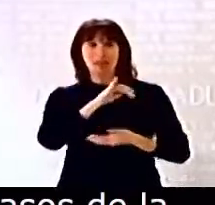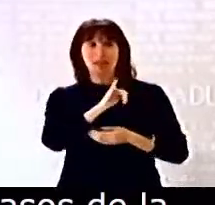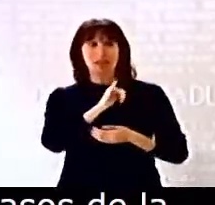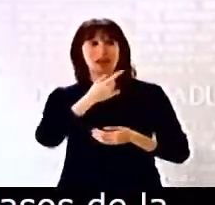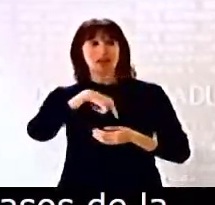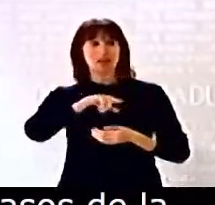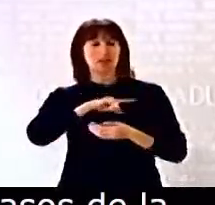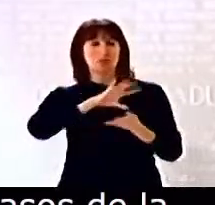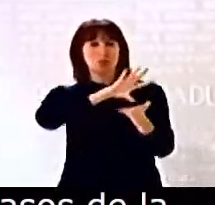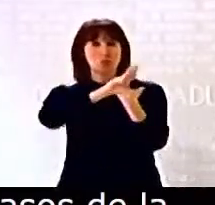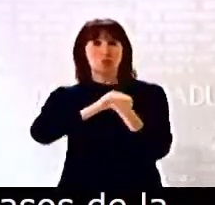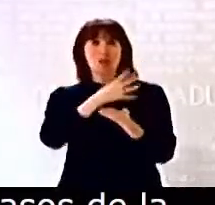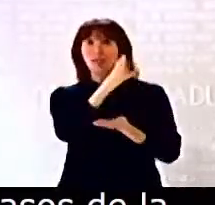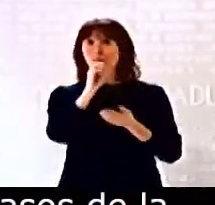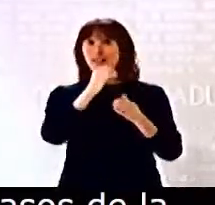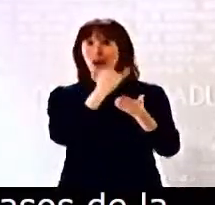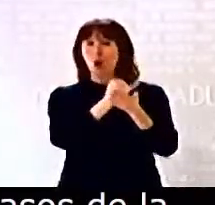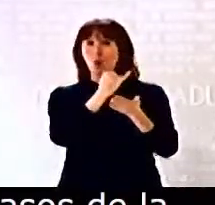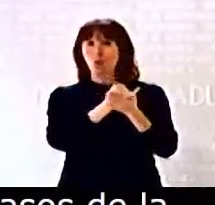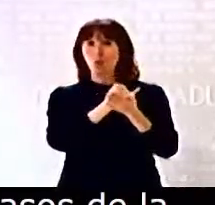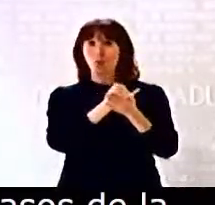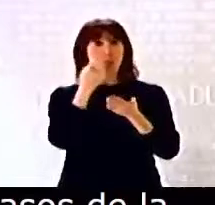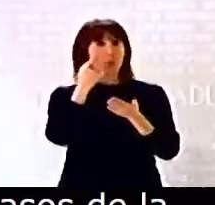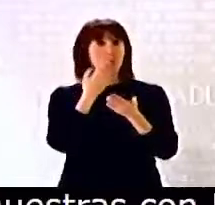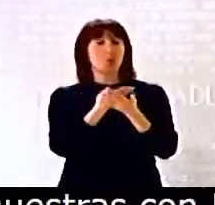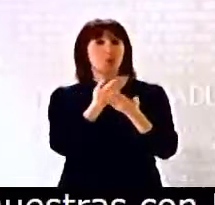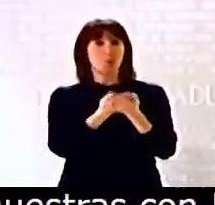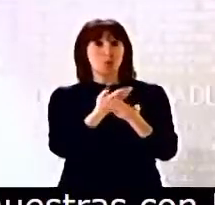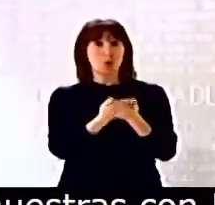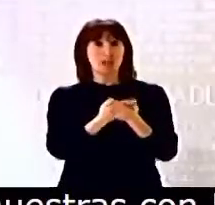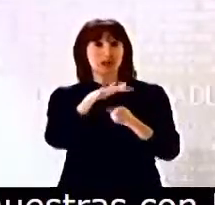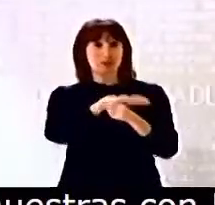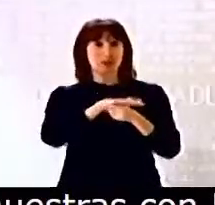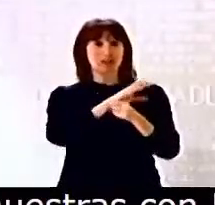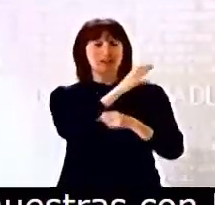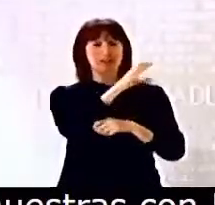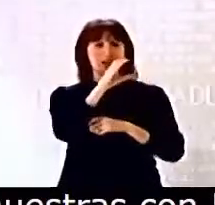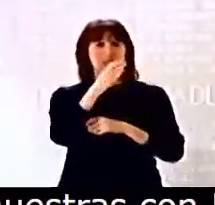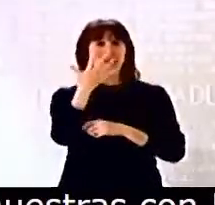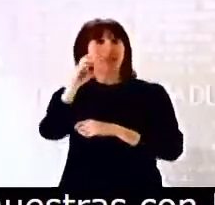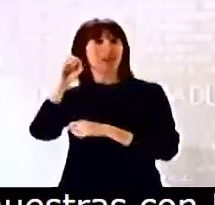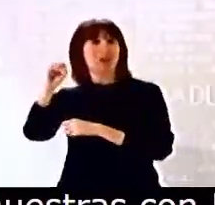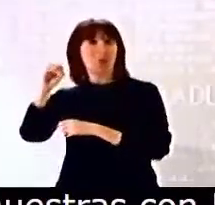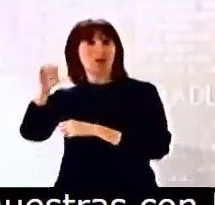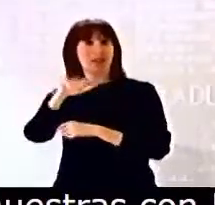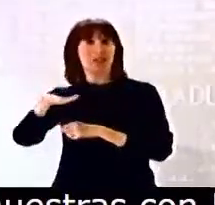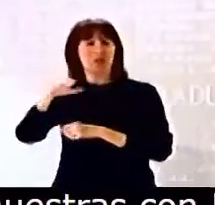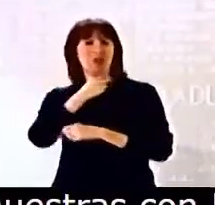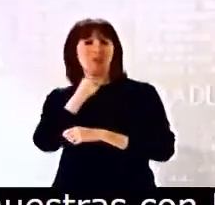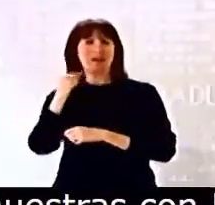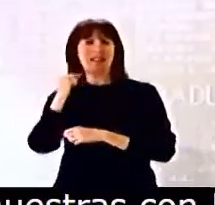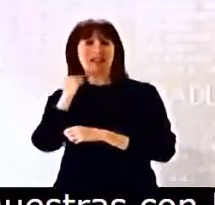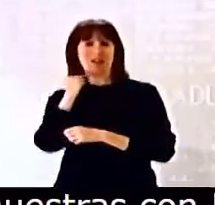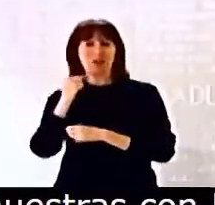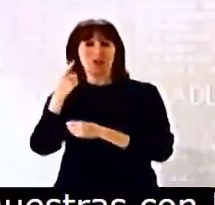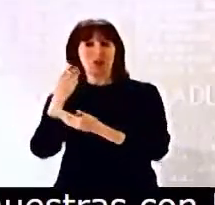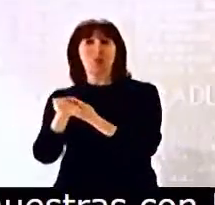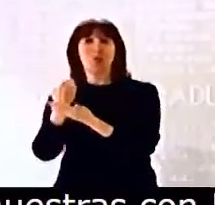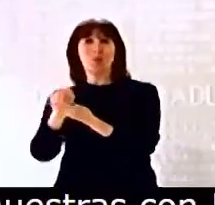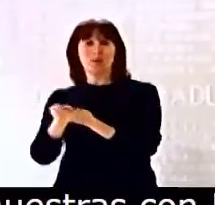coger 50 muestras de la provincia de Cáceres, 50 muestras de la provincia de Badajoz que van a ser